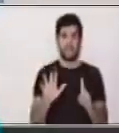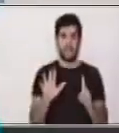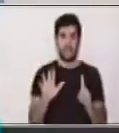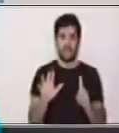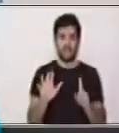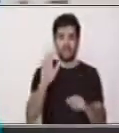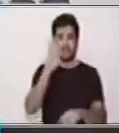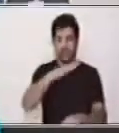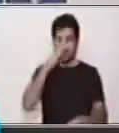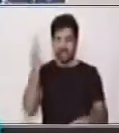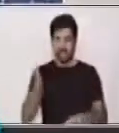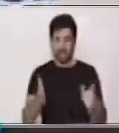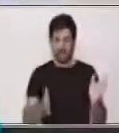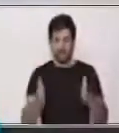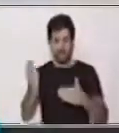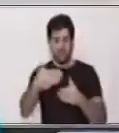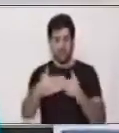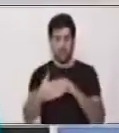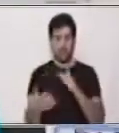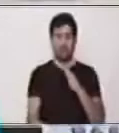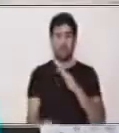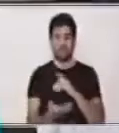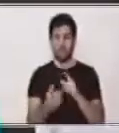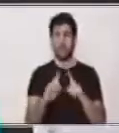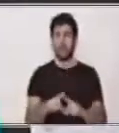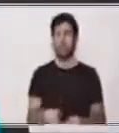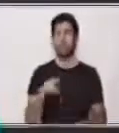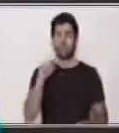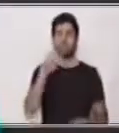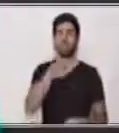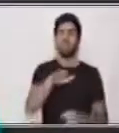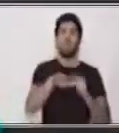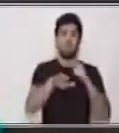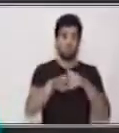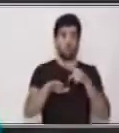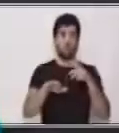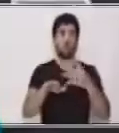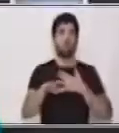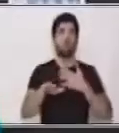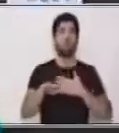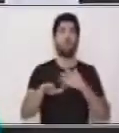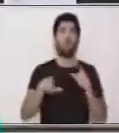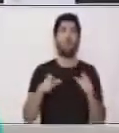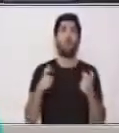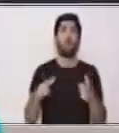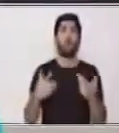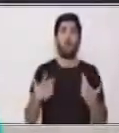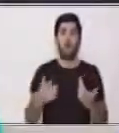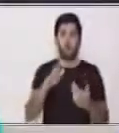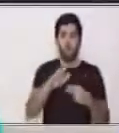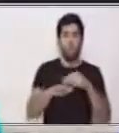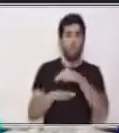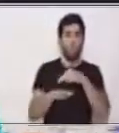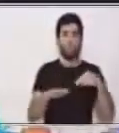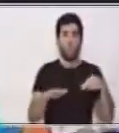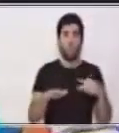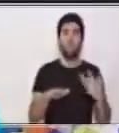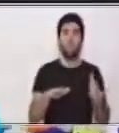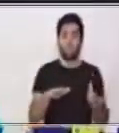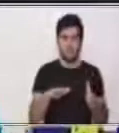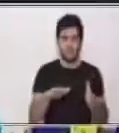planas. ¿Y cómo se llaman esas caras planas? Ahí nos pregunta, ¿cómo se llaman las caras planas del